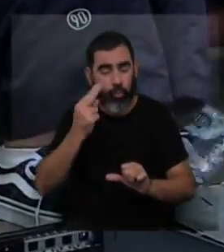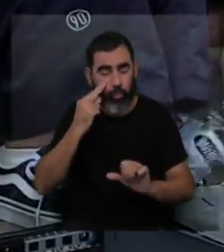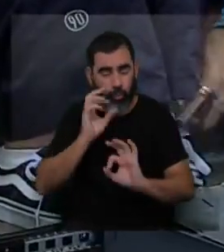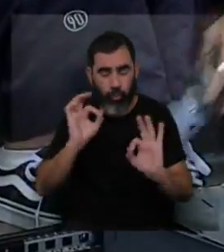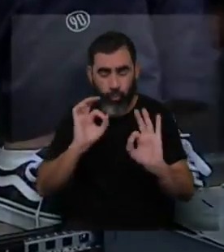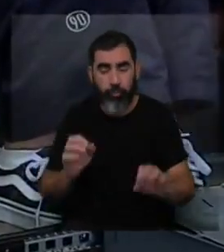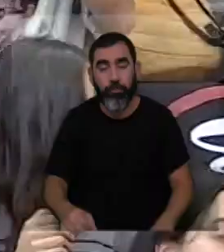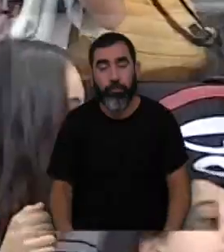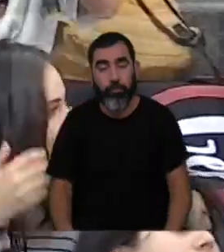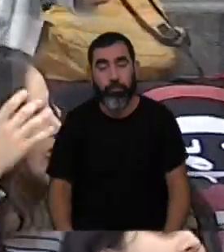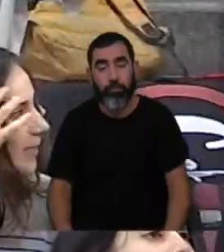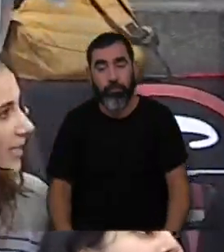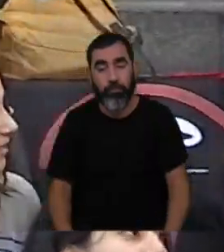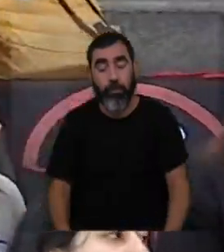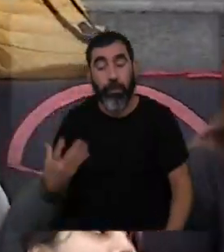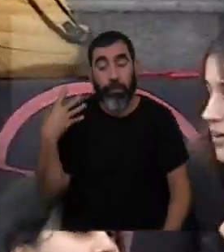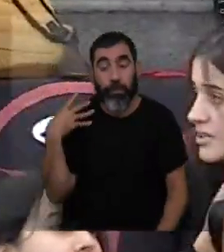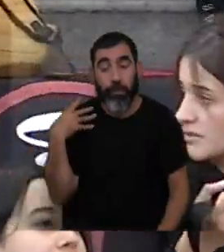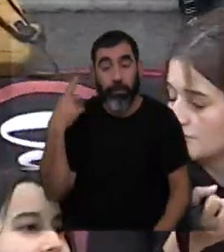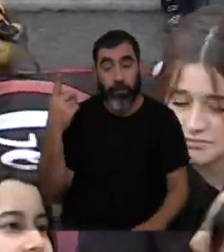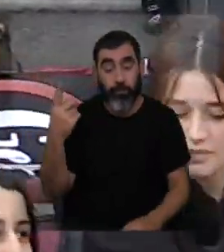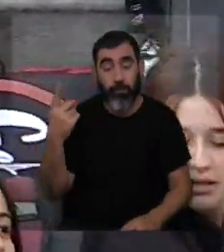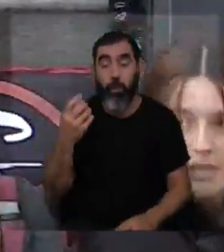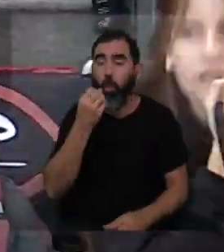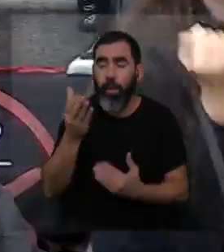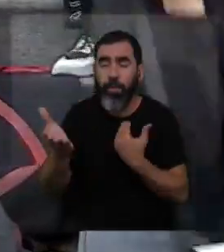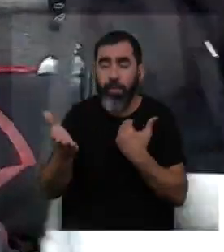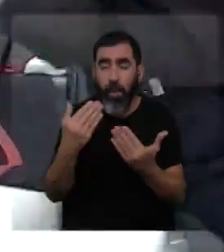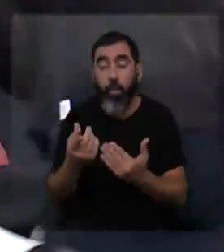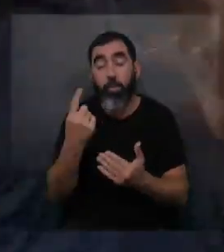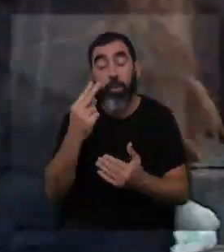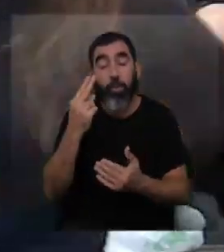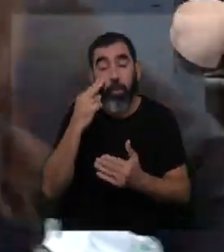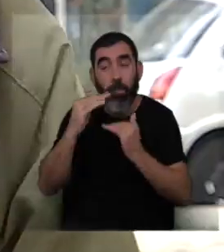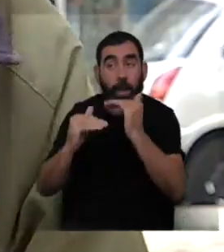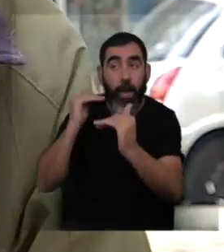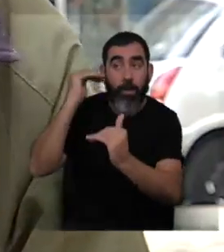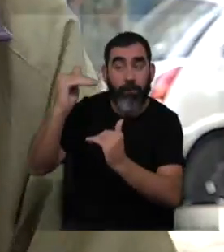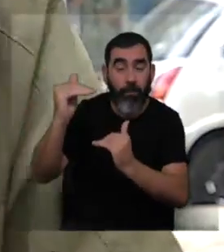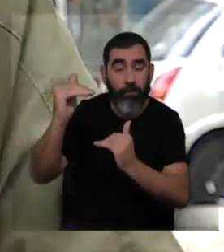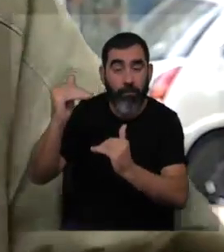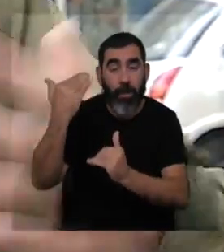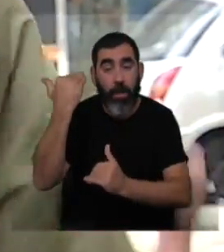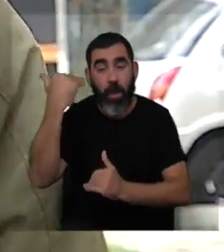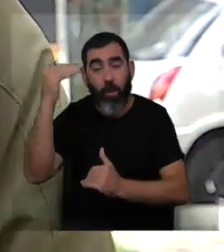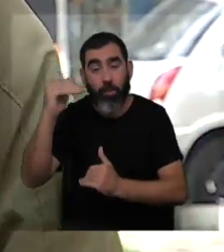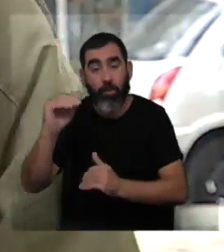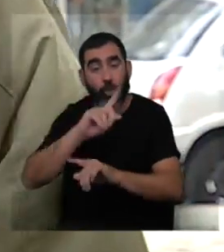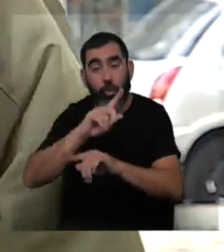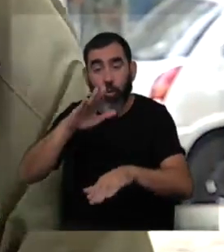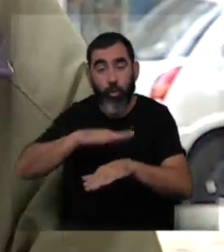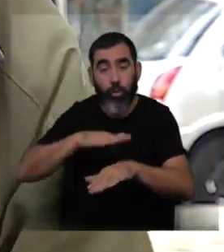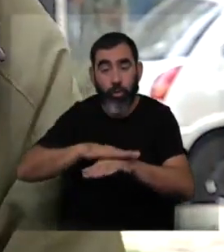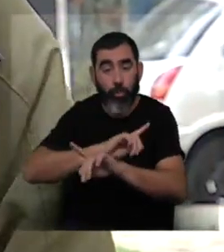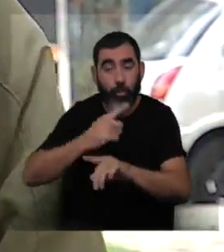de fondo. Con la dirección tenemos un buen diálogo, sin embargo el problema viene más arriba. Y entendemos que no es responsabilidad de